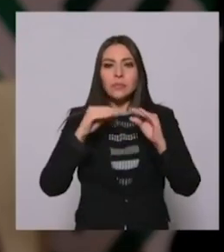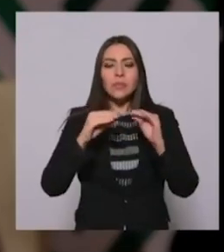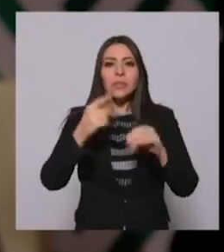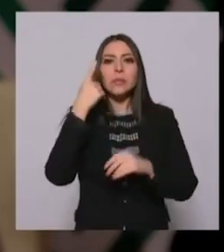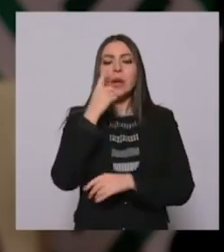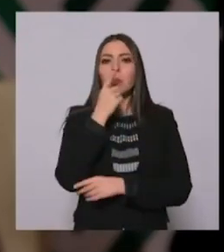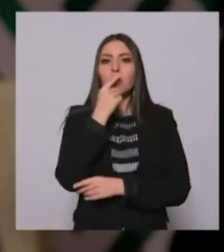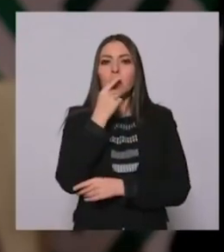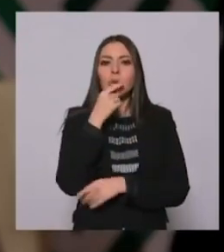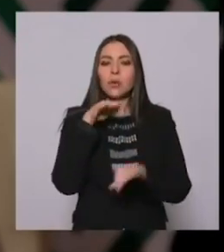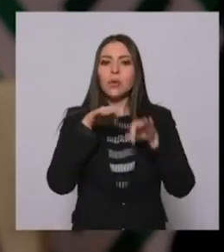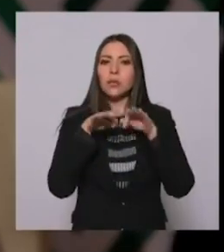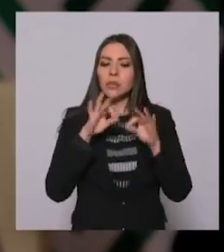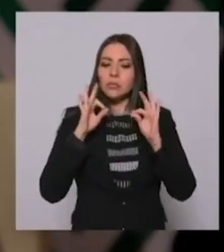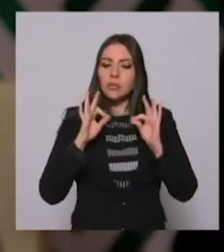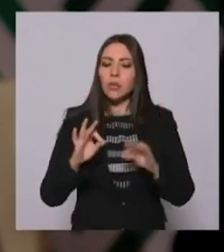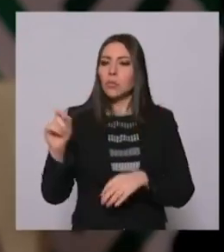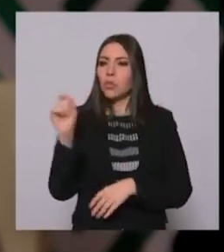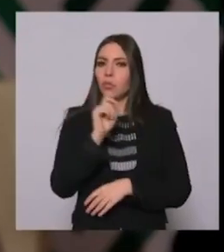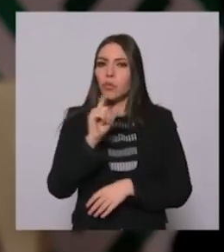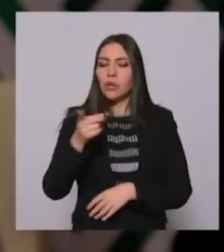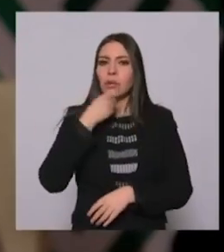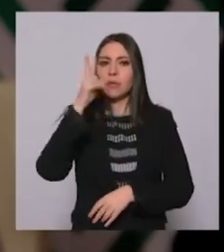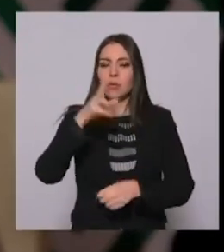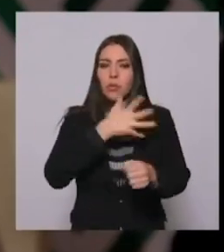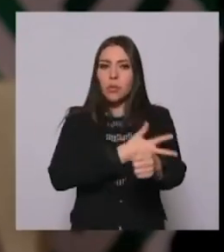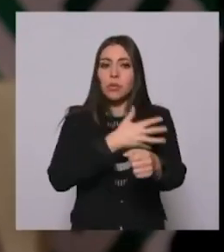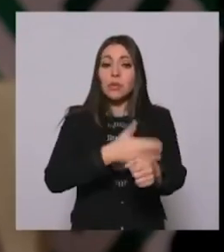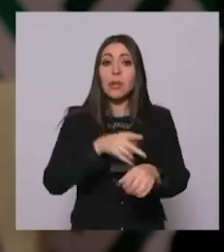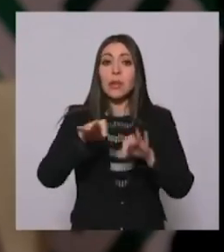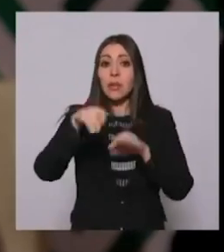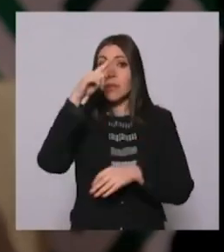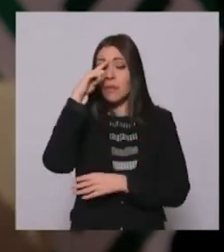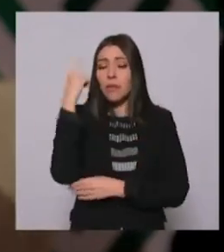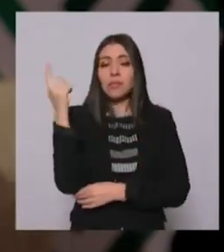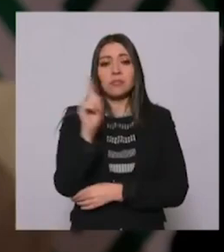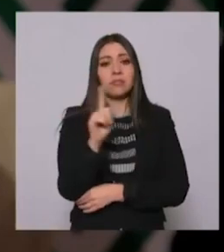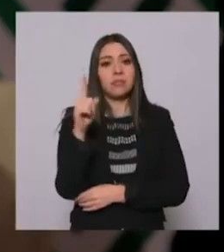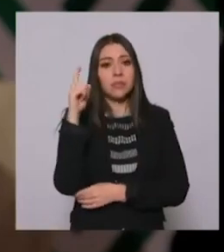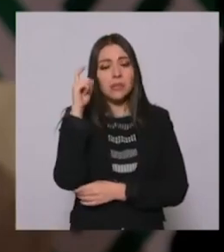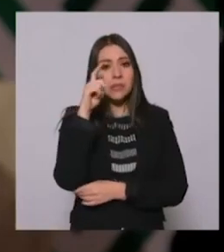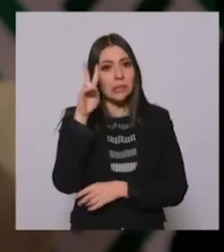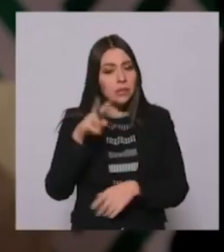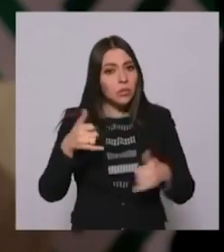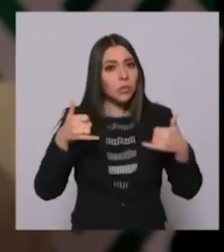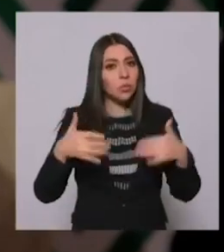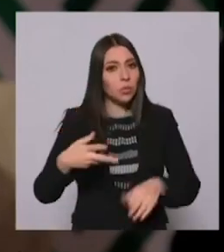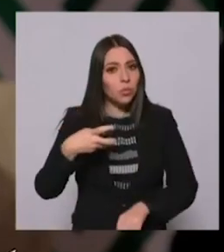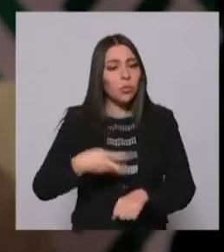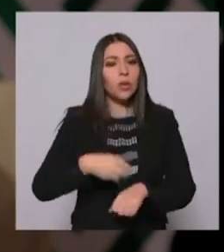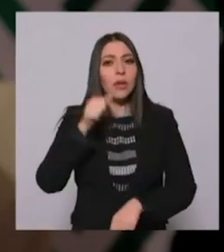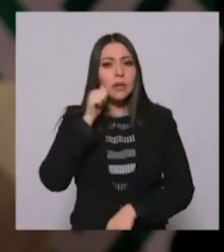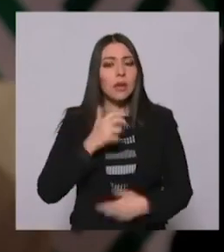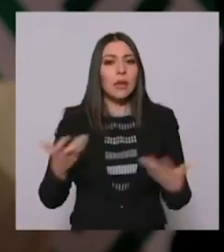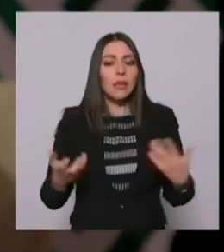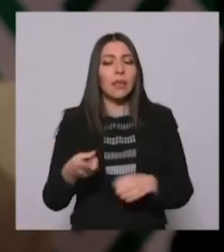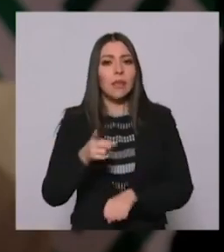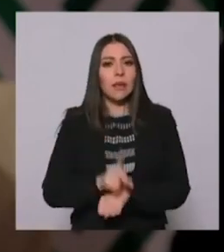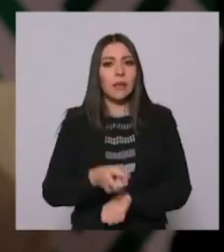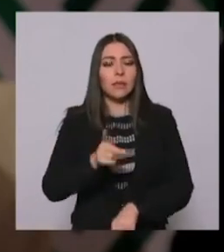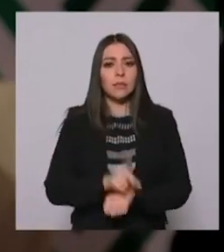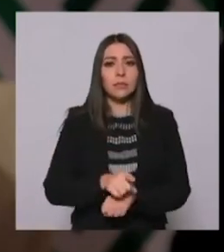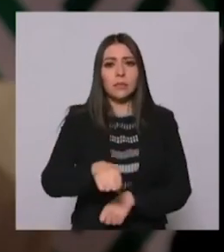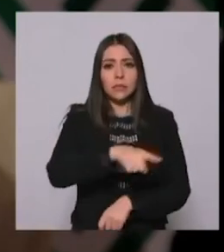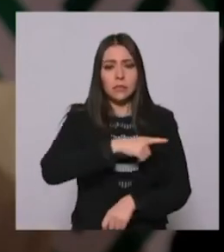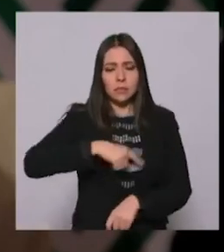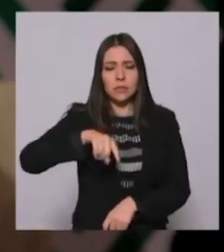un trabajo arduo que se lleva a cabo todos los días. Nosotros creemos en la seguridad como fruto